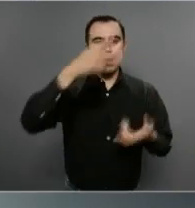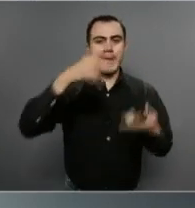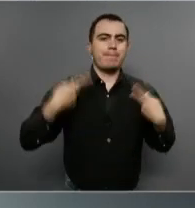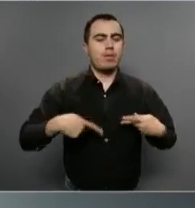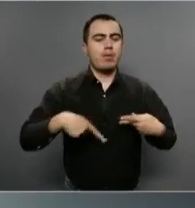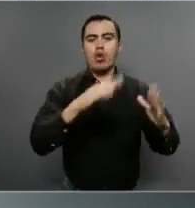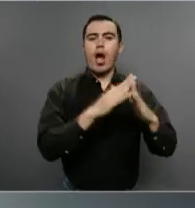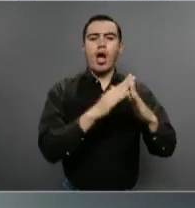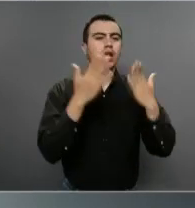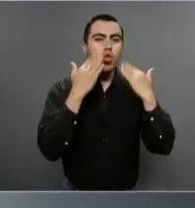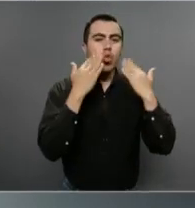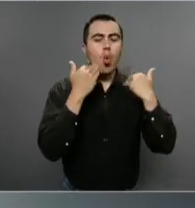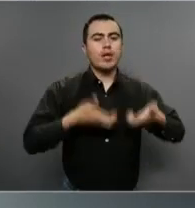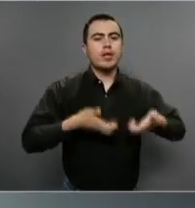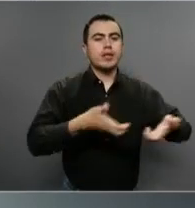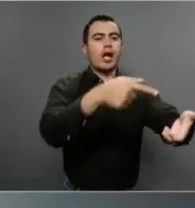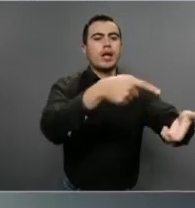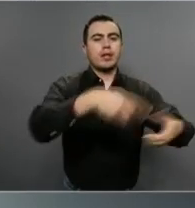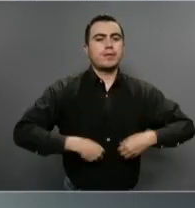¿Nos escuchas?